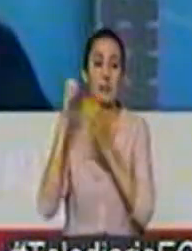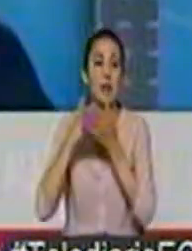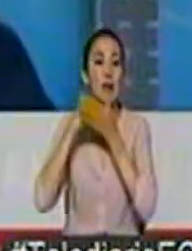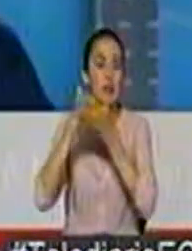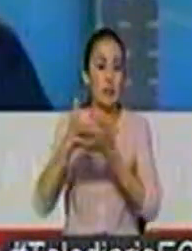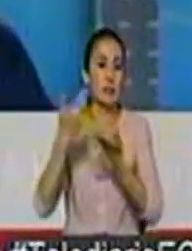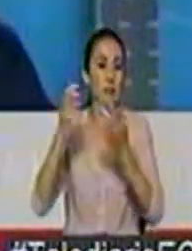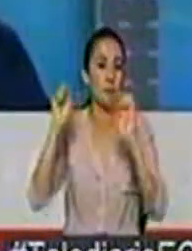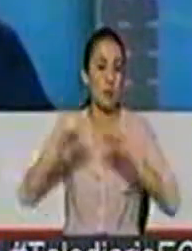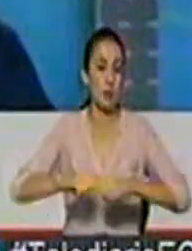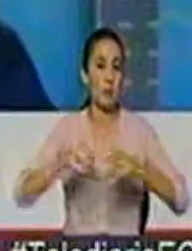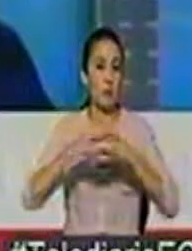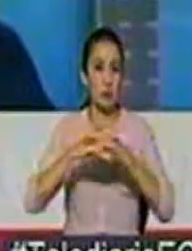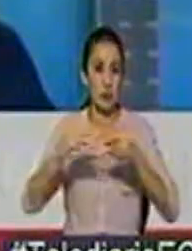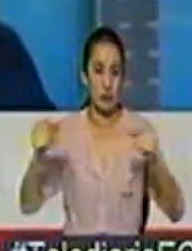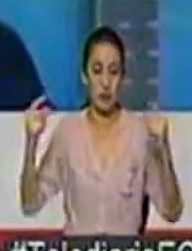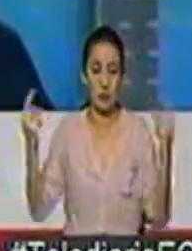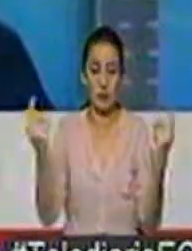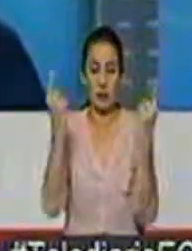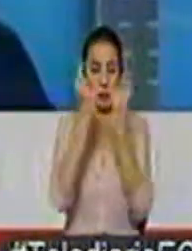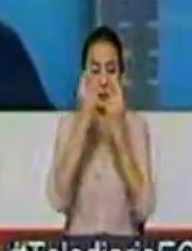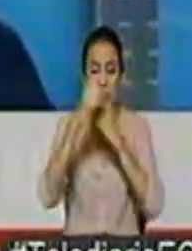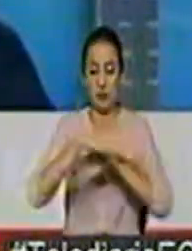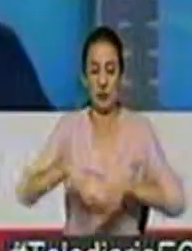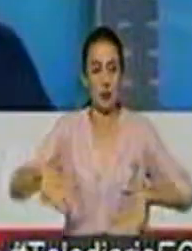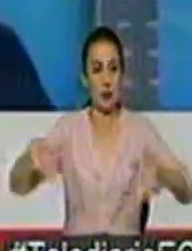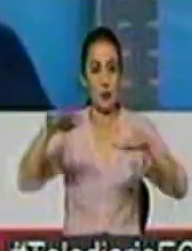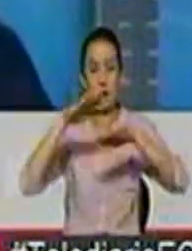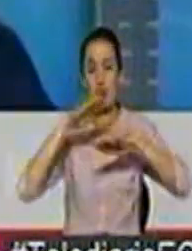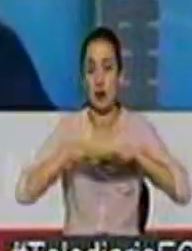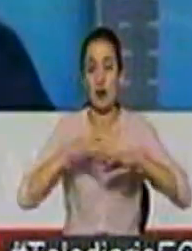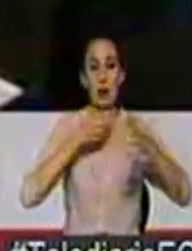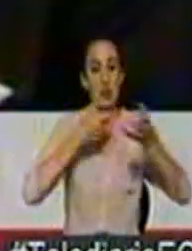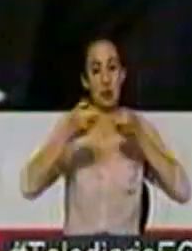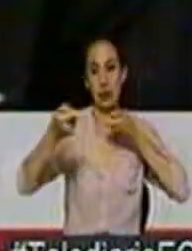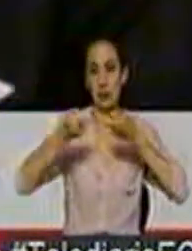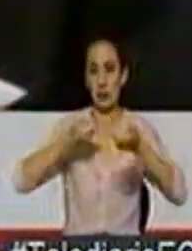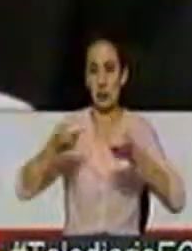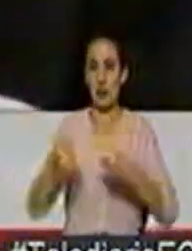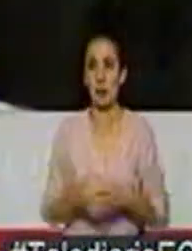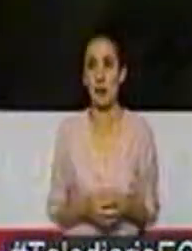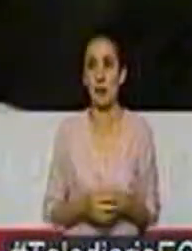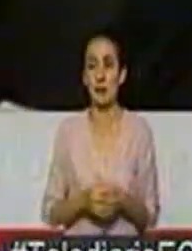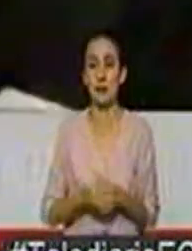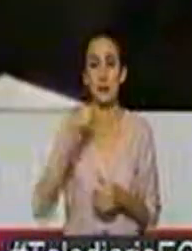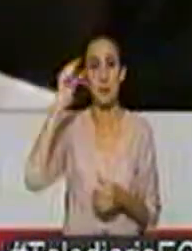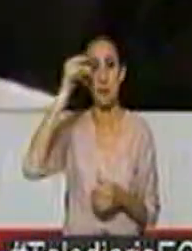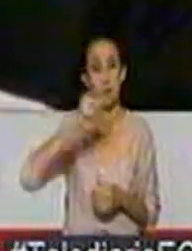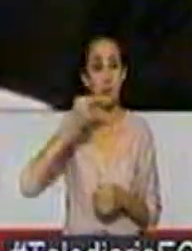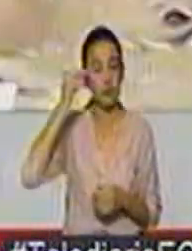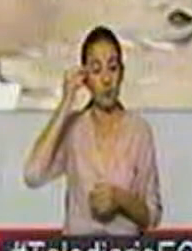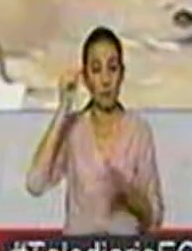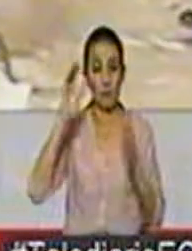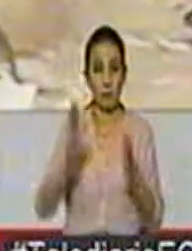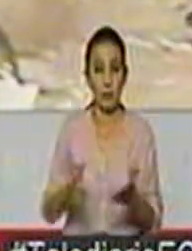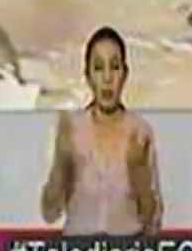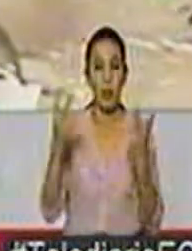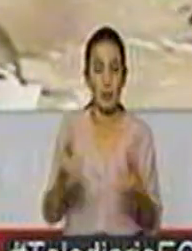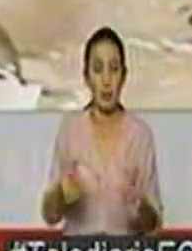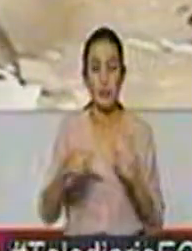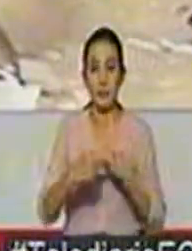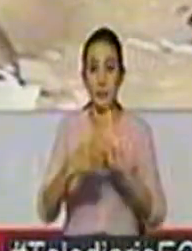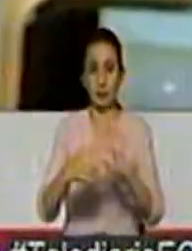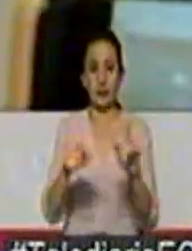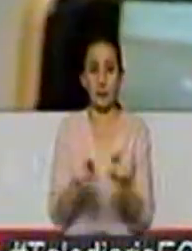millones, poder resolver, enfrentar los problemas de hacinamiento y de control que teníamos. El gobernador del Guayas, Raúl Ledesma, también se pronunció